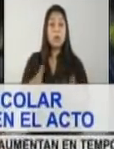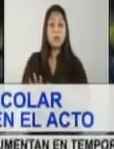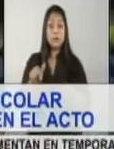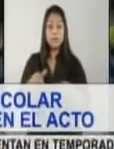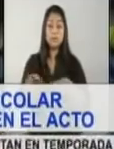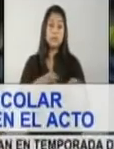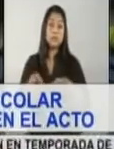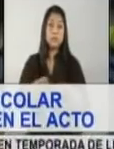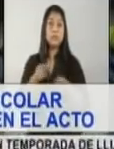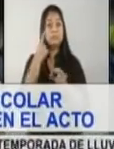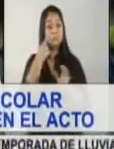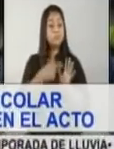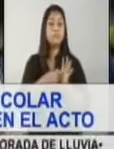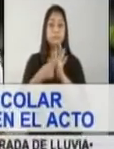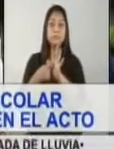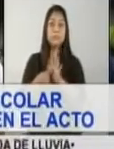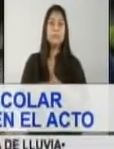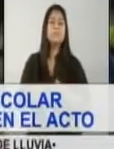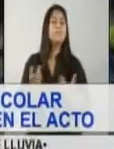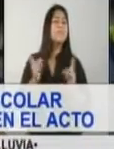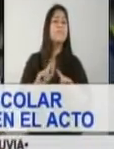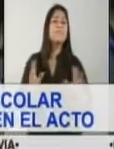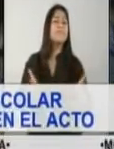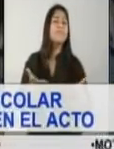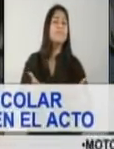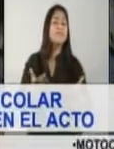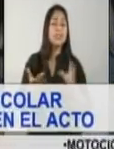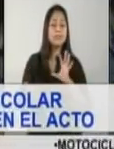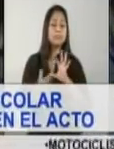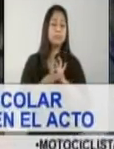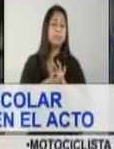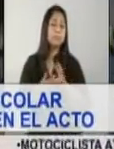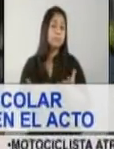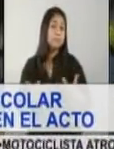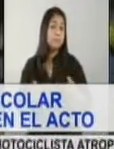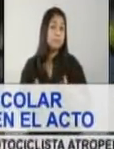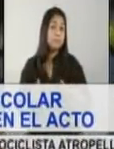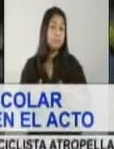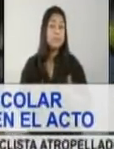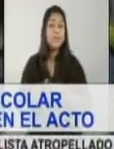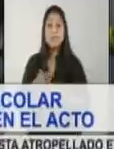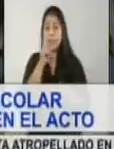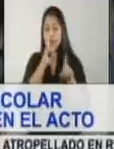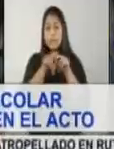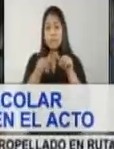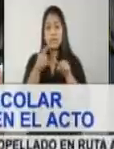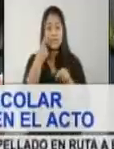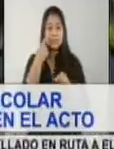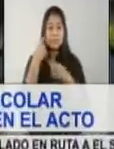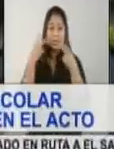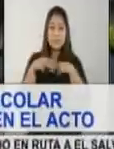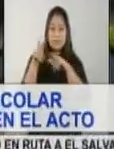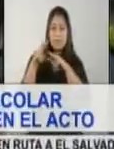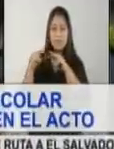actividad representa eso. ¿Qué pasa si nos unimos? ¿Qué pasa si en lugar de dejarnos